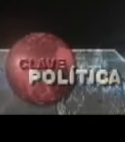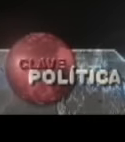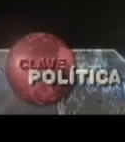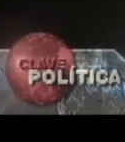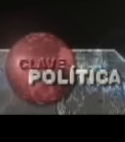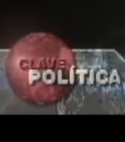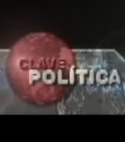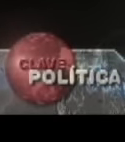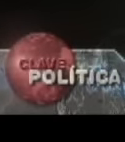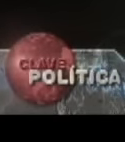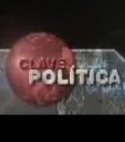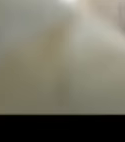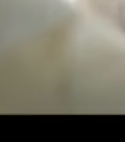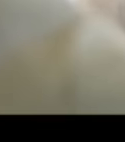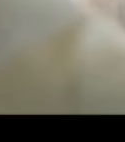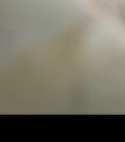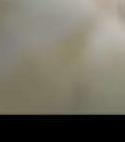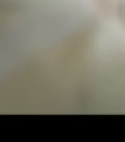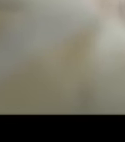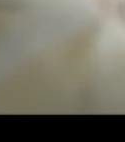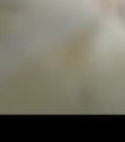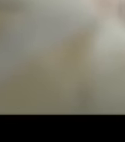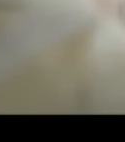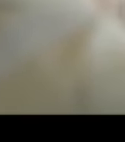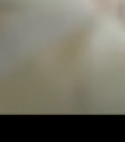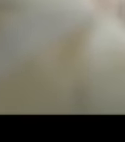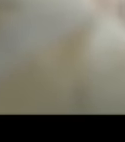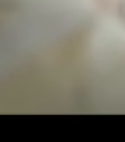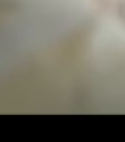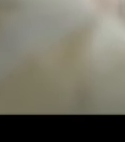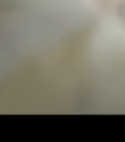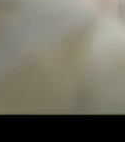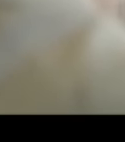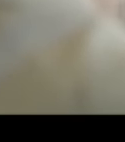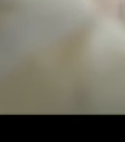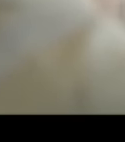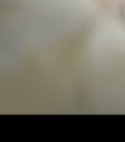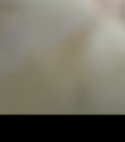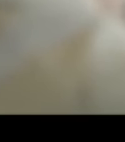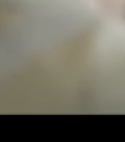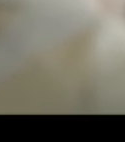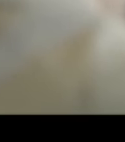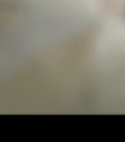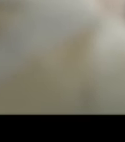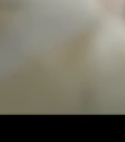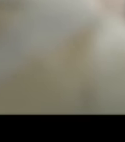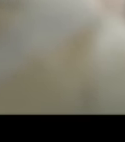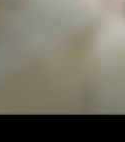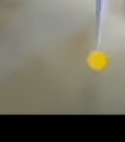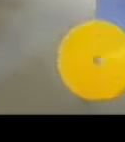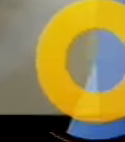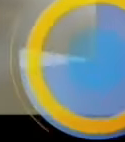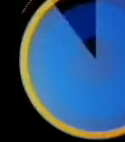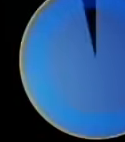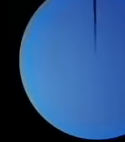contarle a la gente quién es mi padre. De cualquier adicción solamente se puede salir con amor. Y por amor.